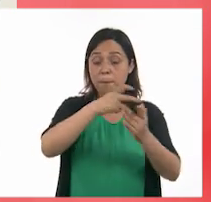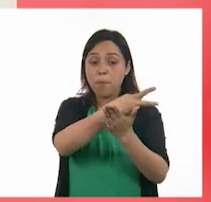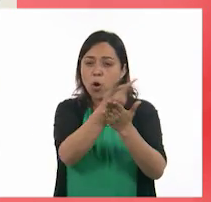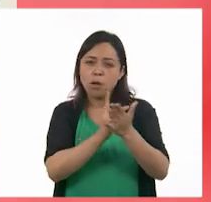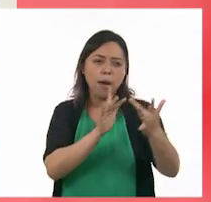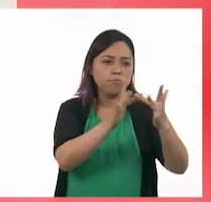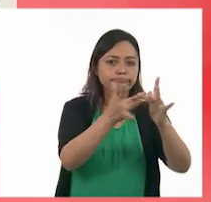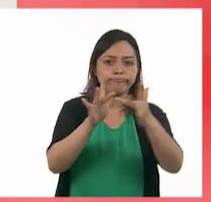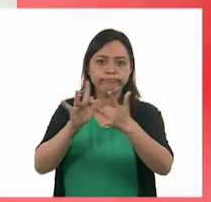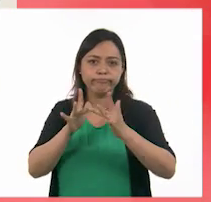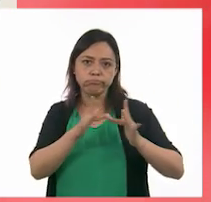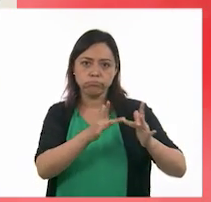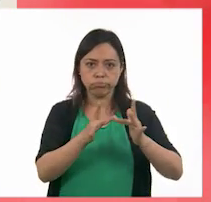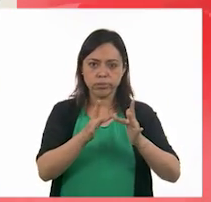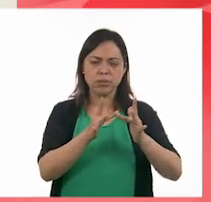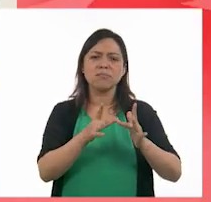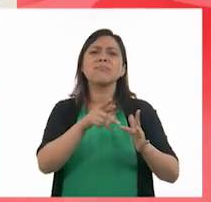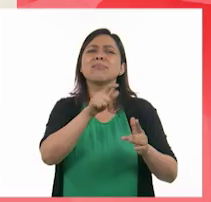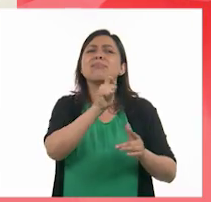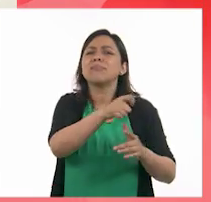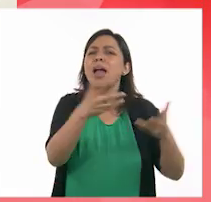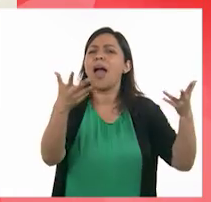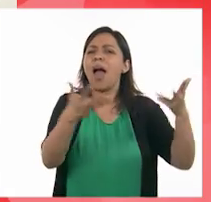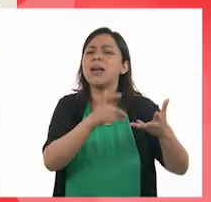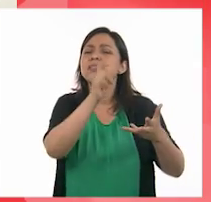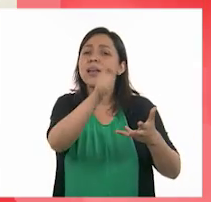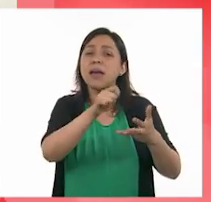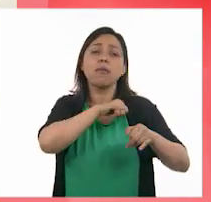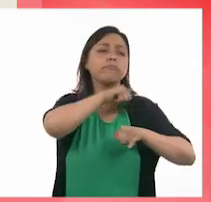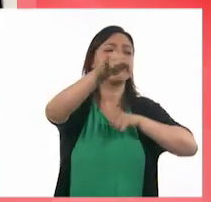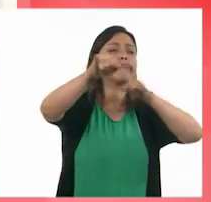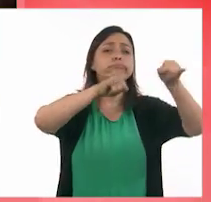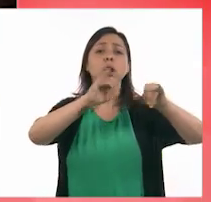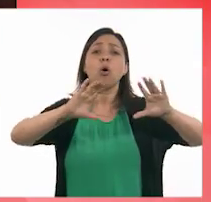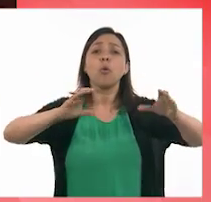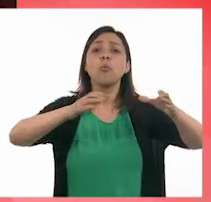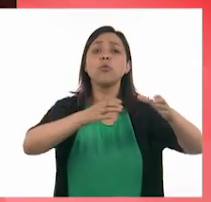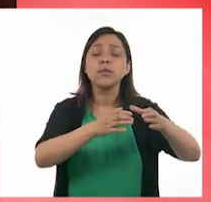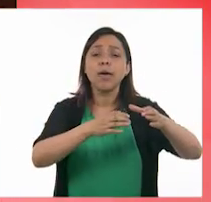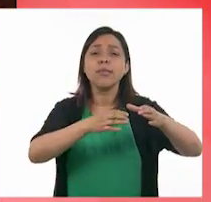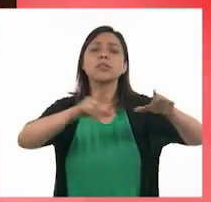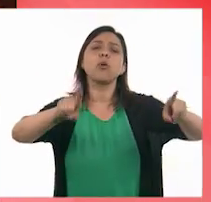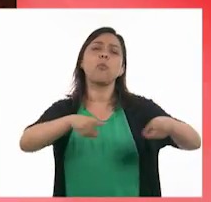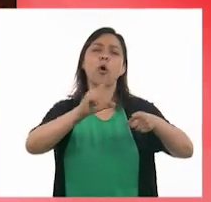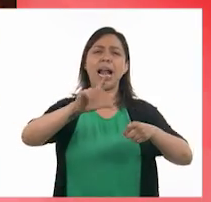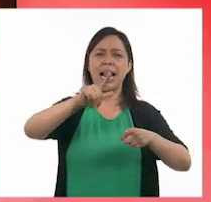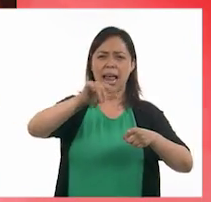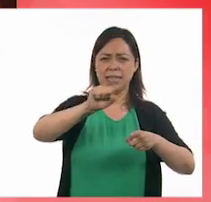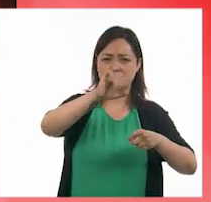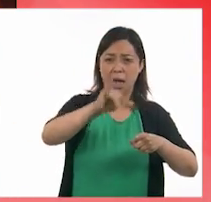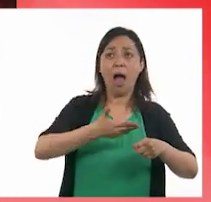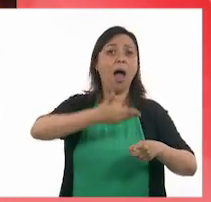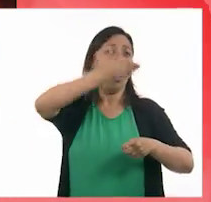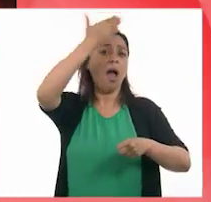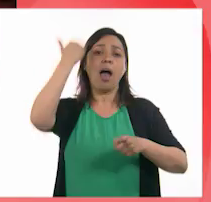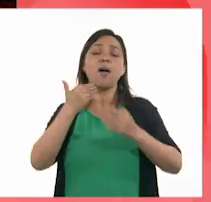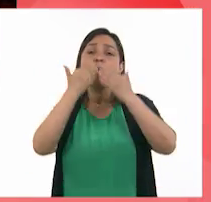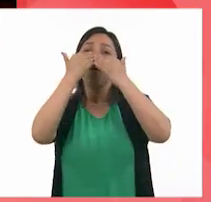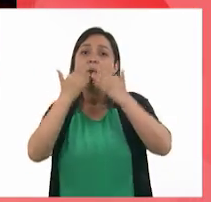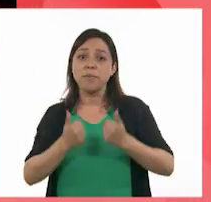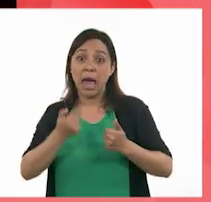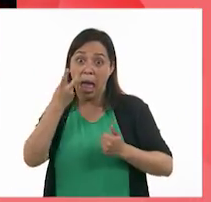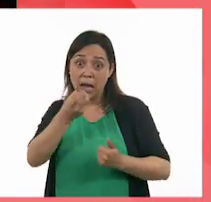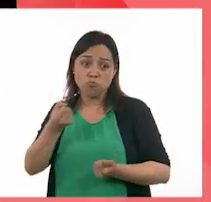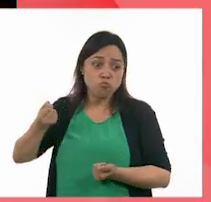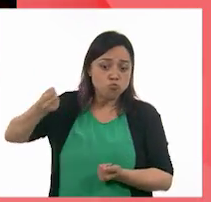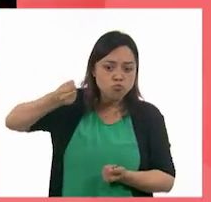la orquesta esta función social de llegar a comunidades donde la música clásica antes no llegaba. Y creo que ahí esa gran aportación